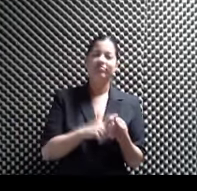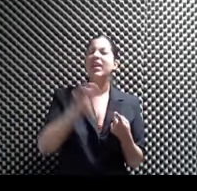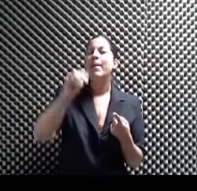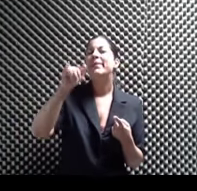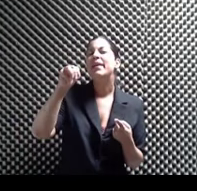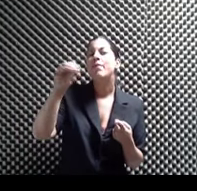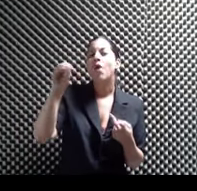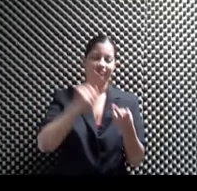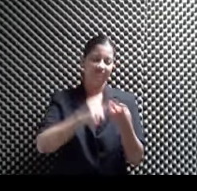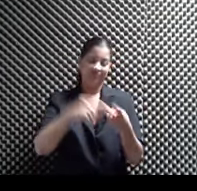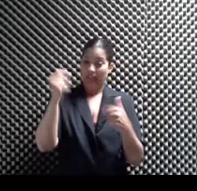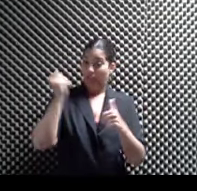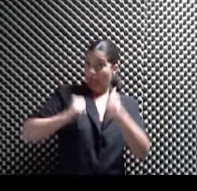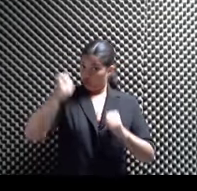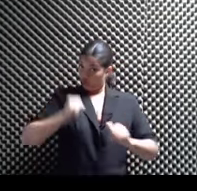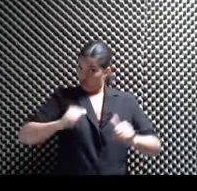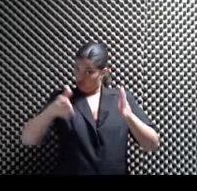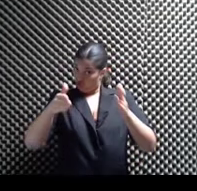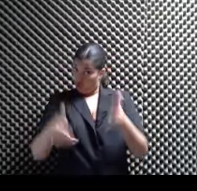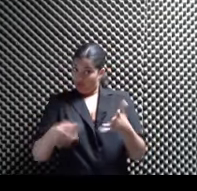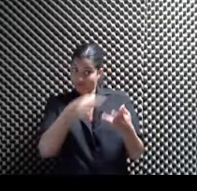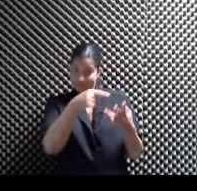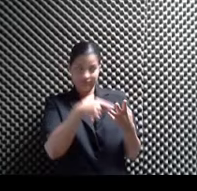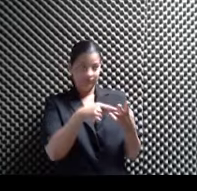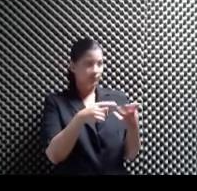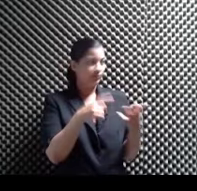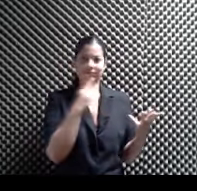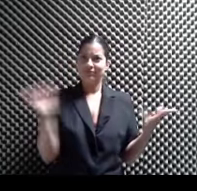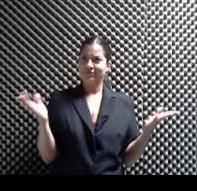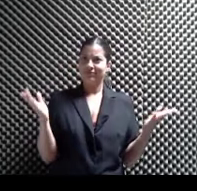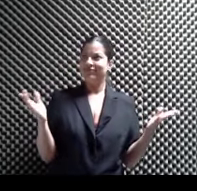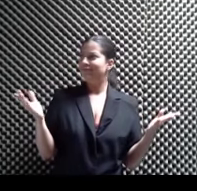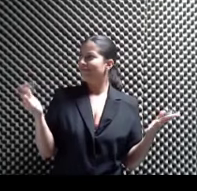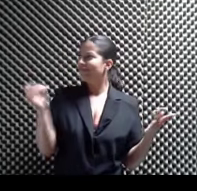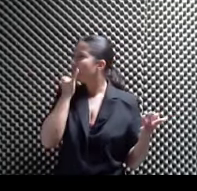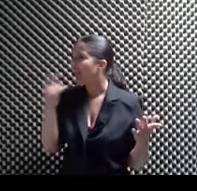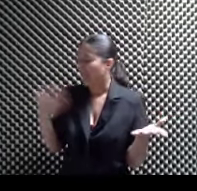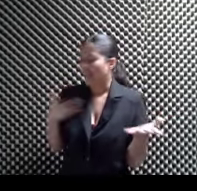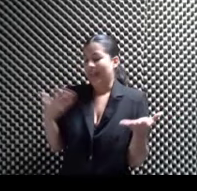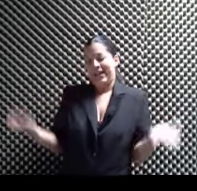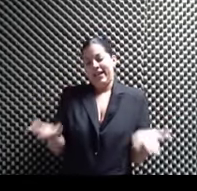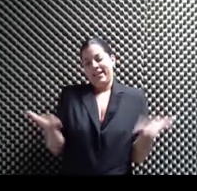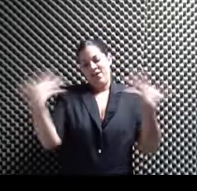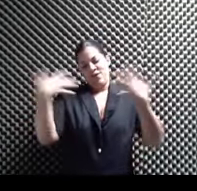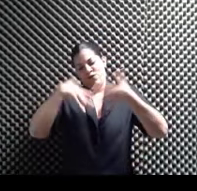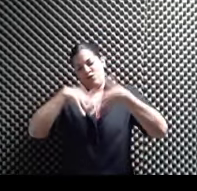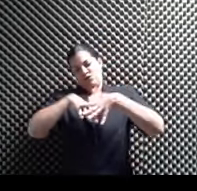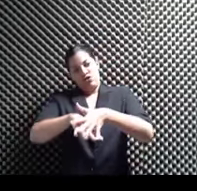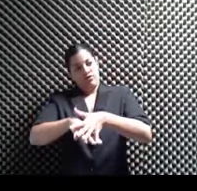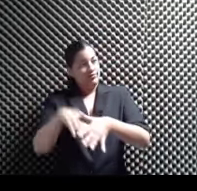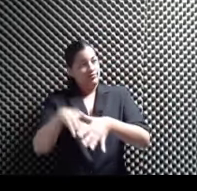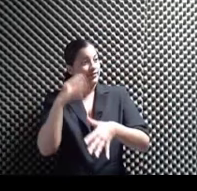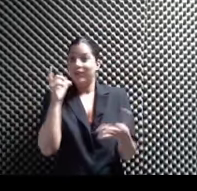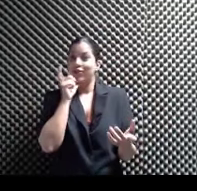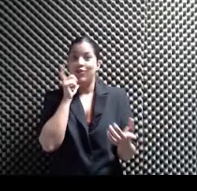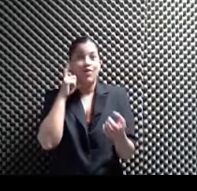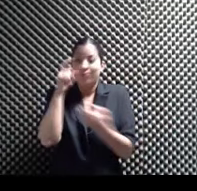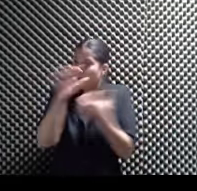Mira De que también Sí es que Sí es que aquí Es que función es Mira No me confundas